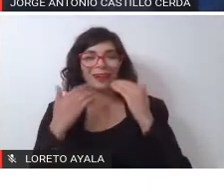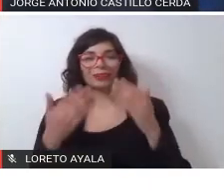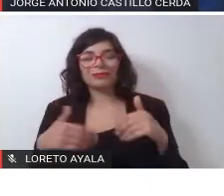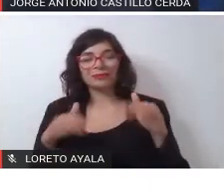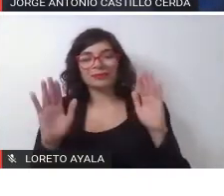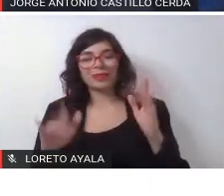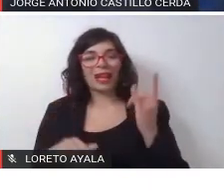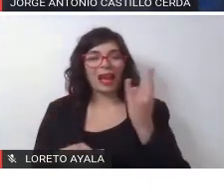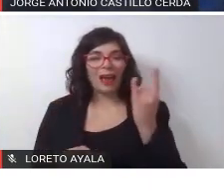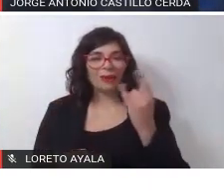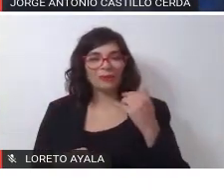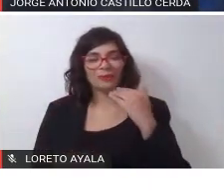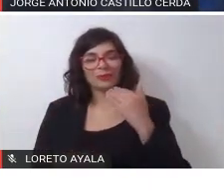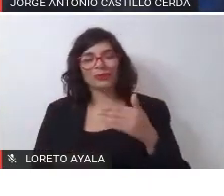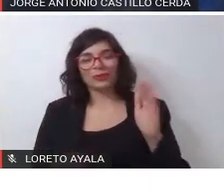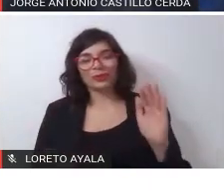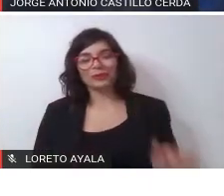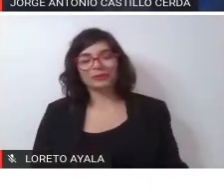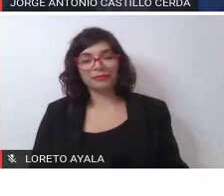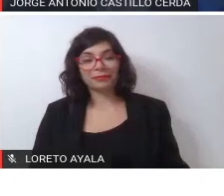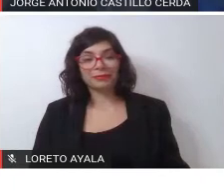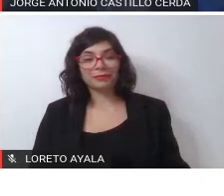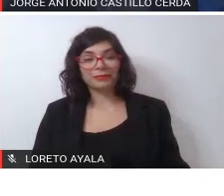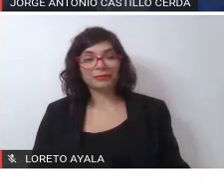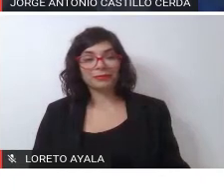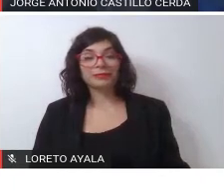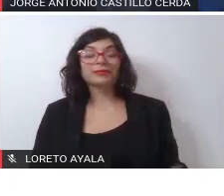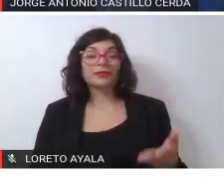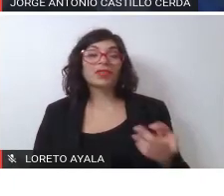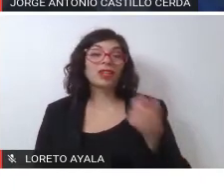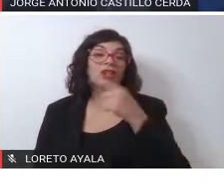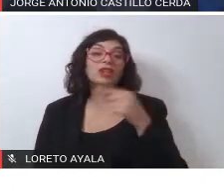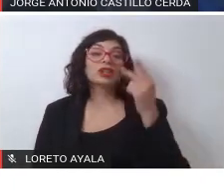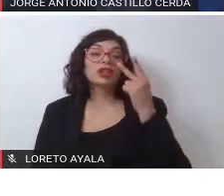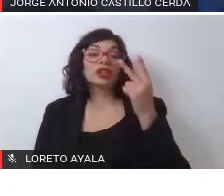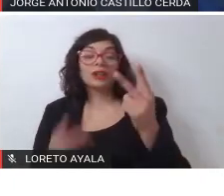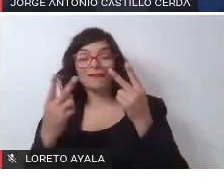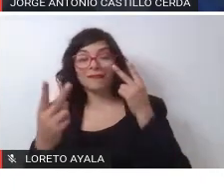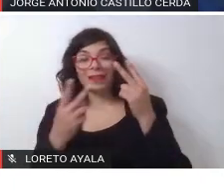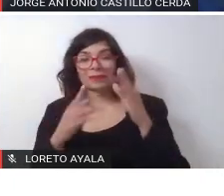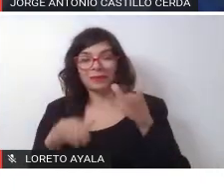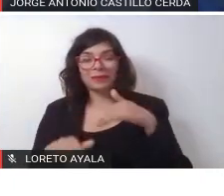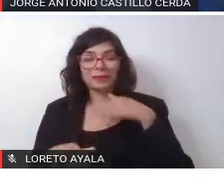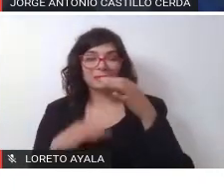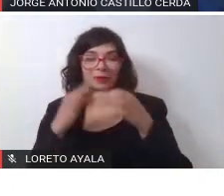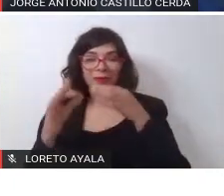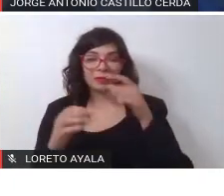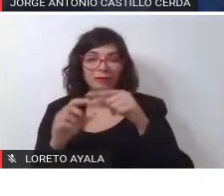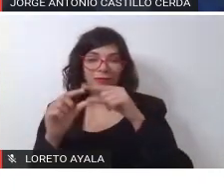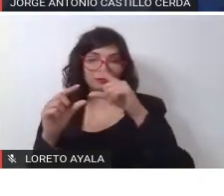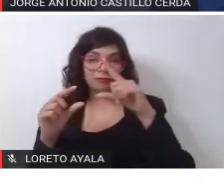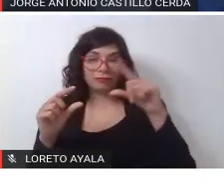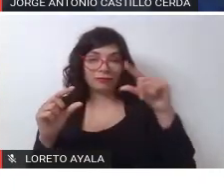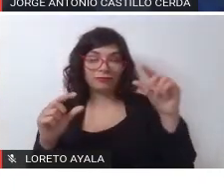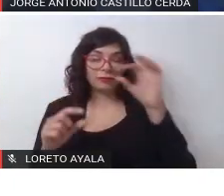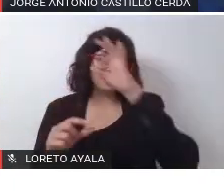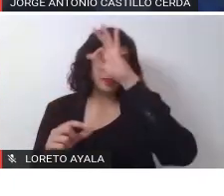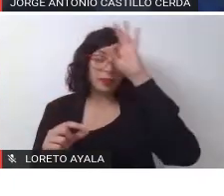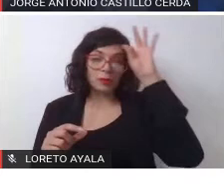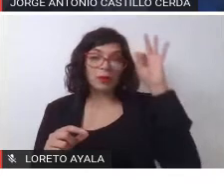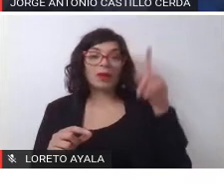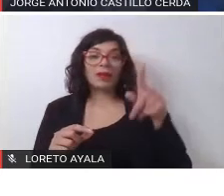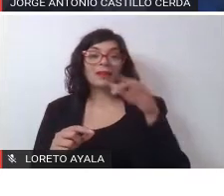¿ya? Por lo tanto, ahí vemos, por ejemplo, como dijimos, la Araucanía, dice uno,